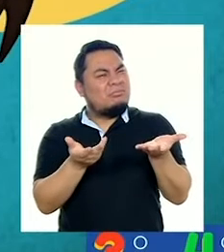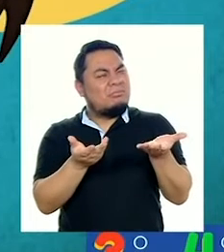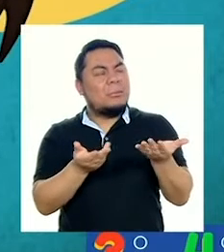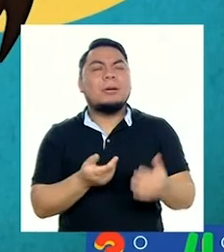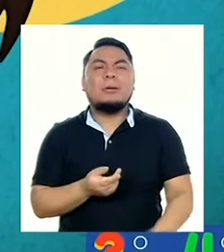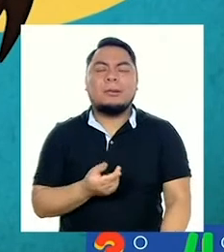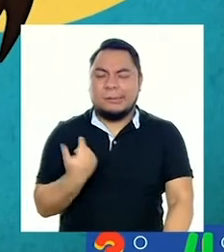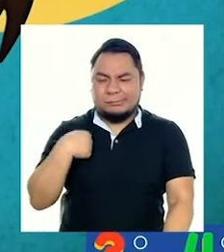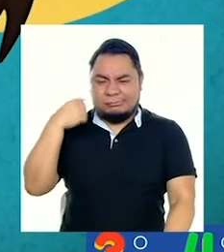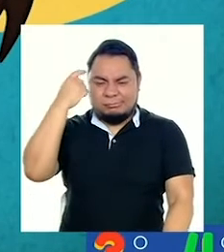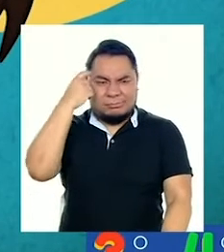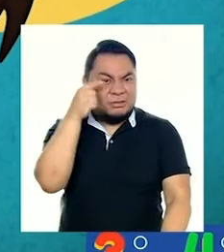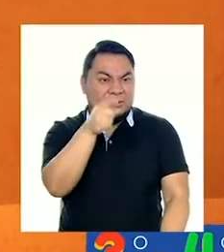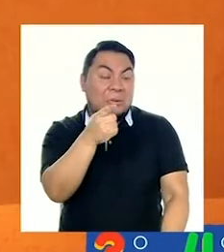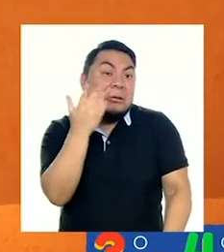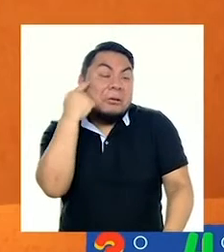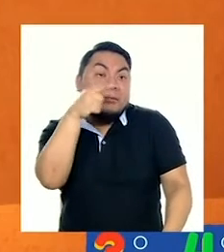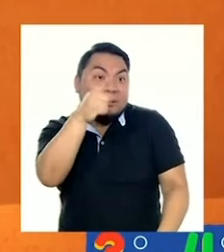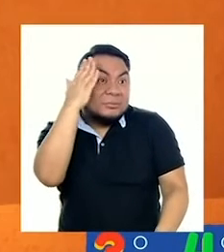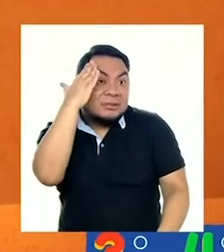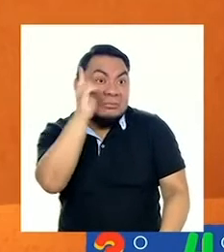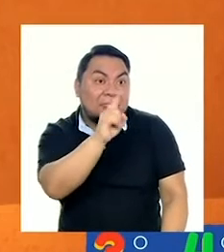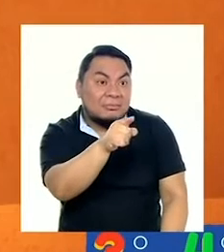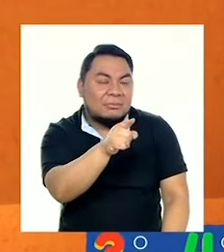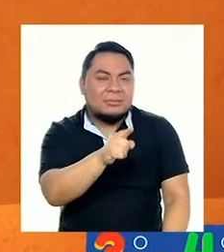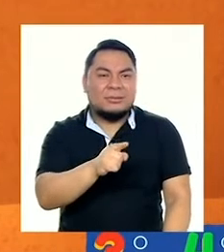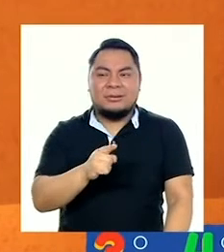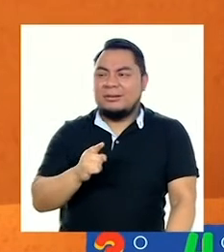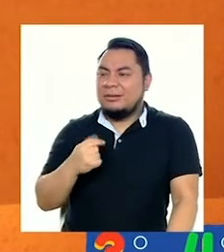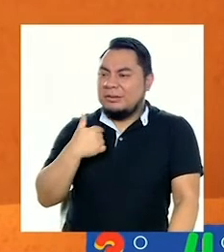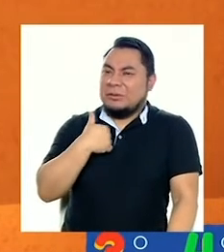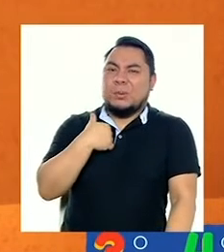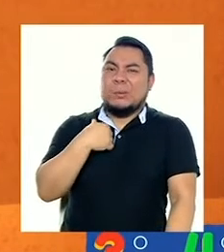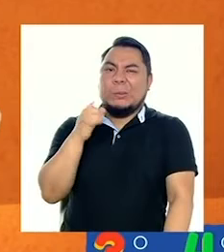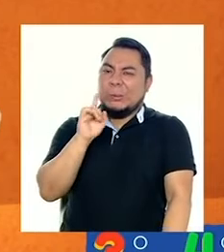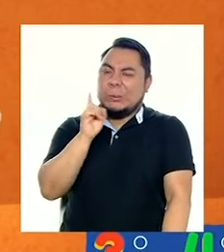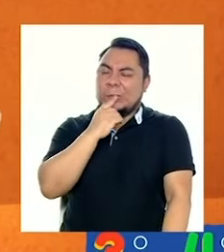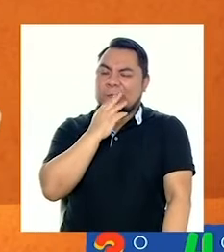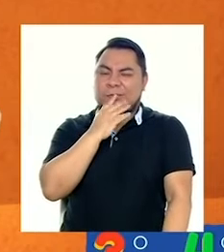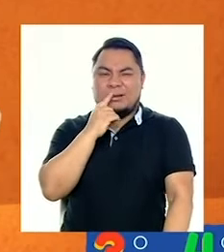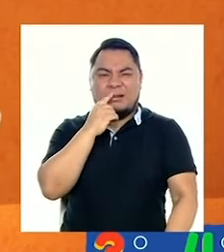Yo pensé que tú sabías. No estoy seguro.